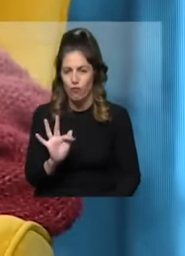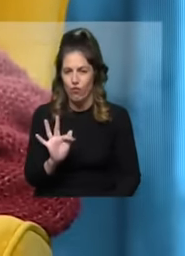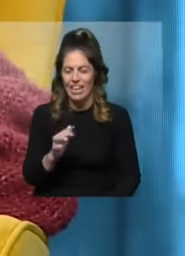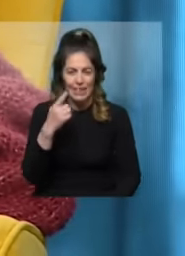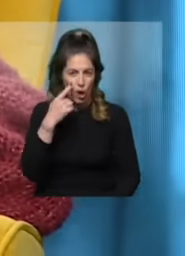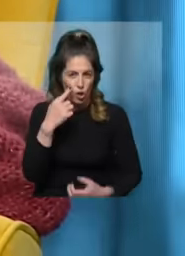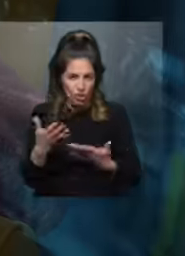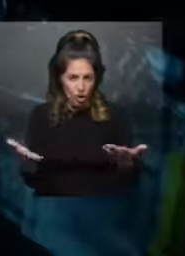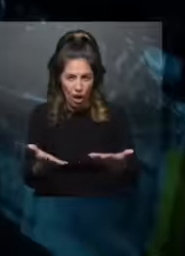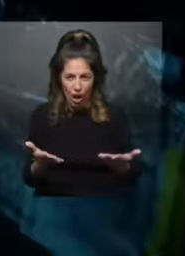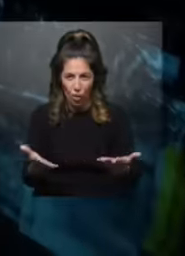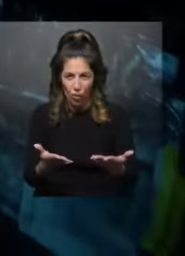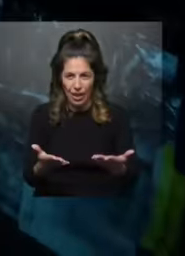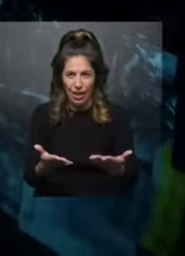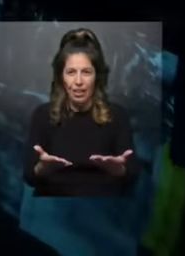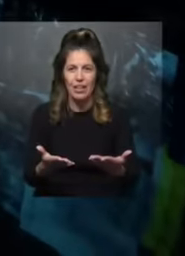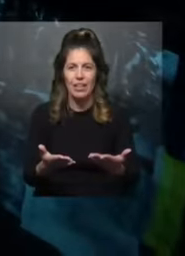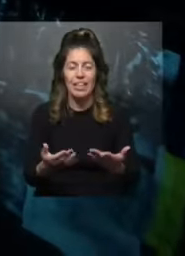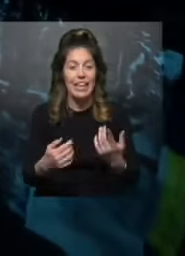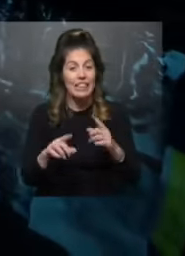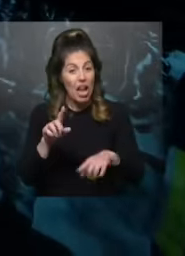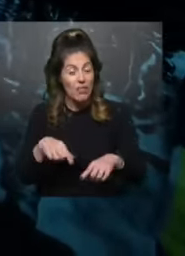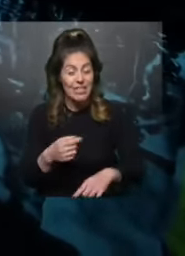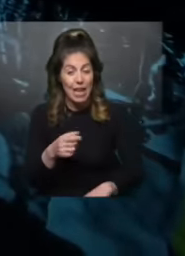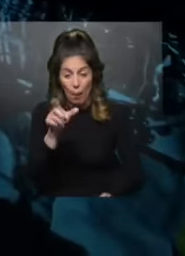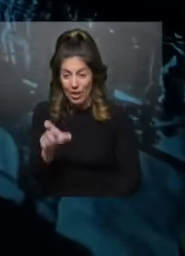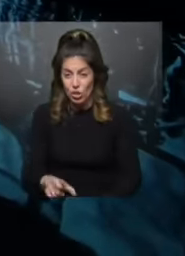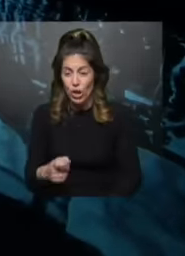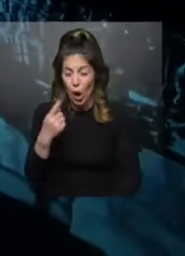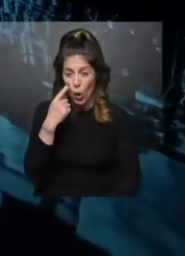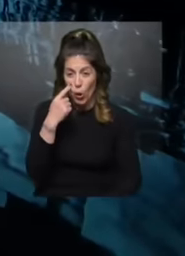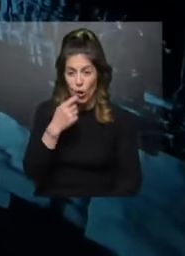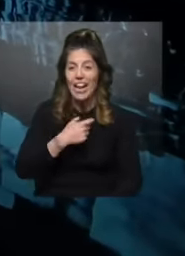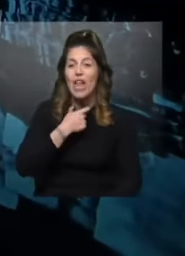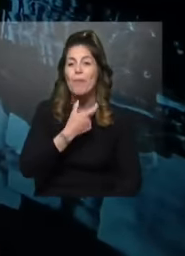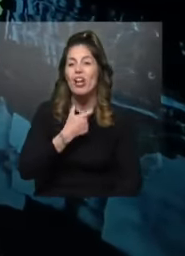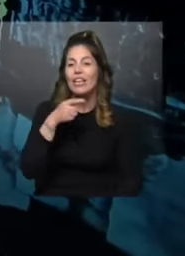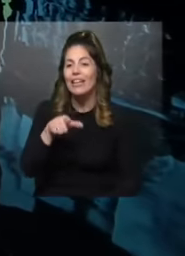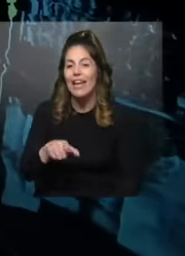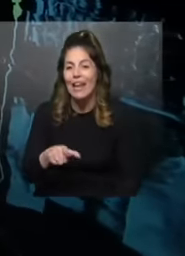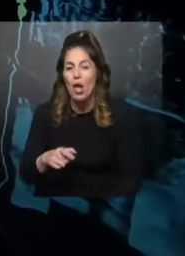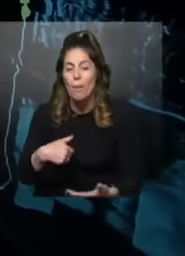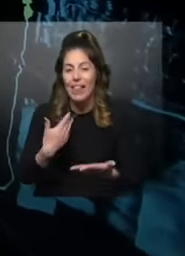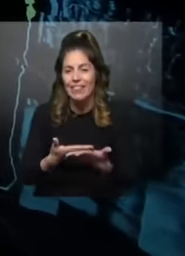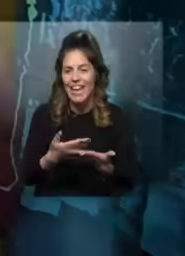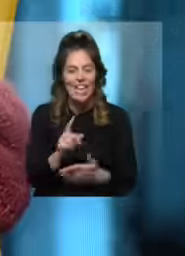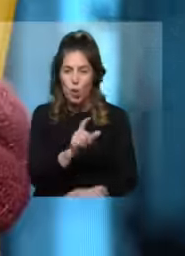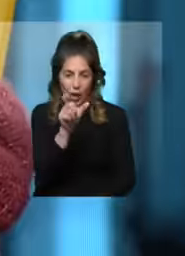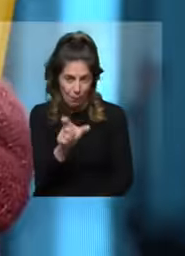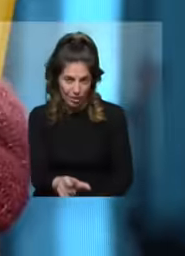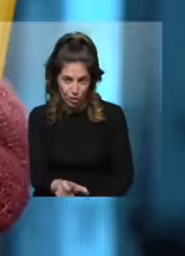todos lados y que tal vez la gente conozca la pedagogía que él plantea y no a la persona,